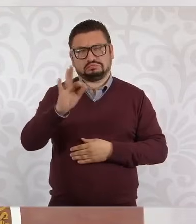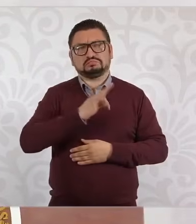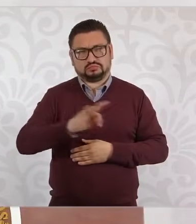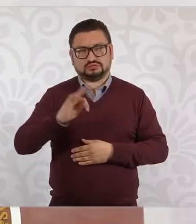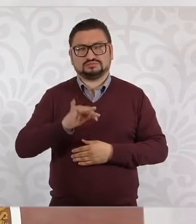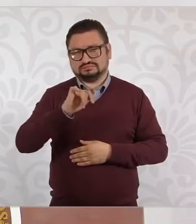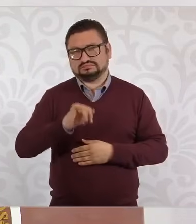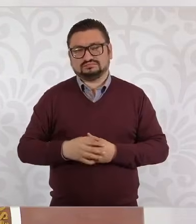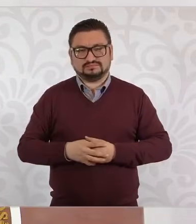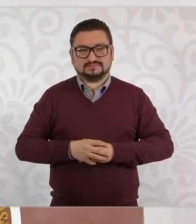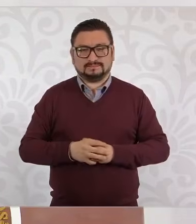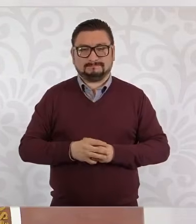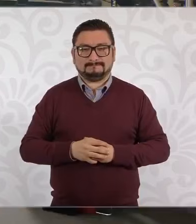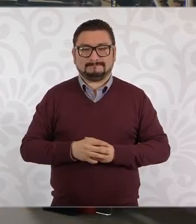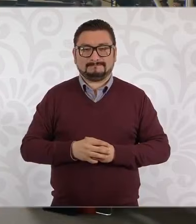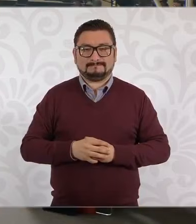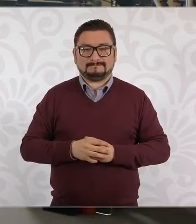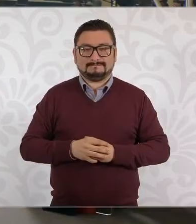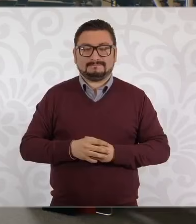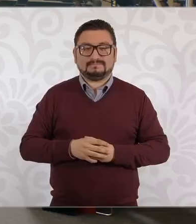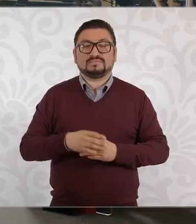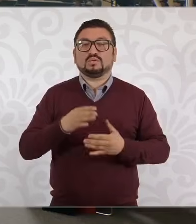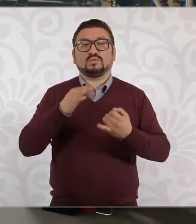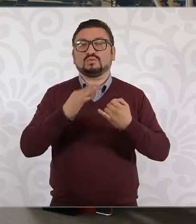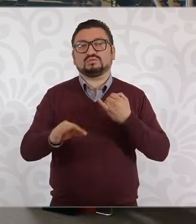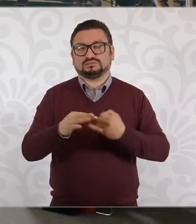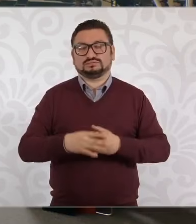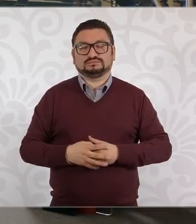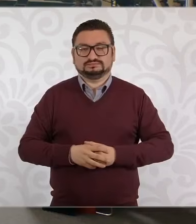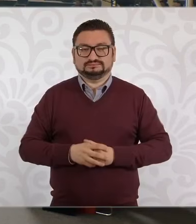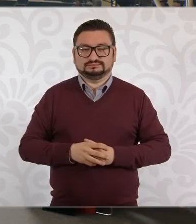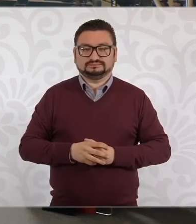posibilidad, sí. Claro, y por último,